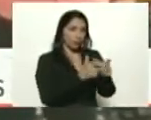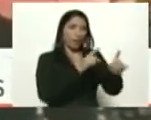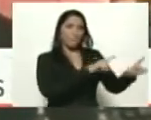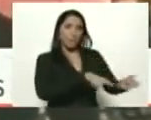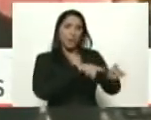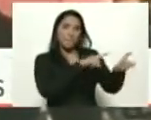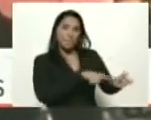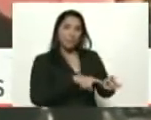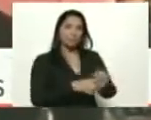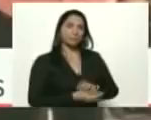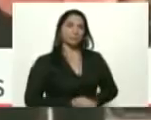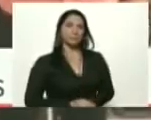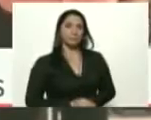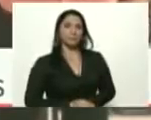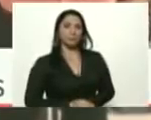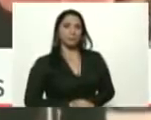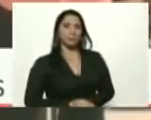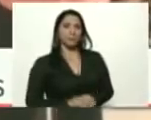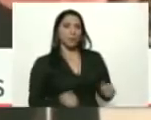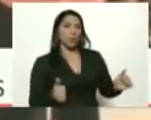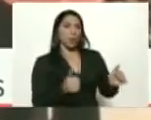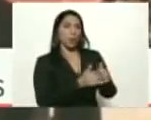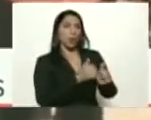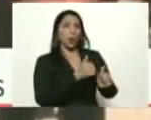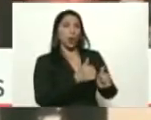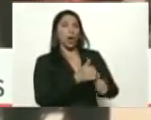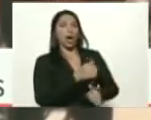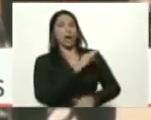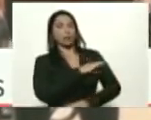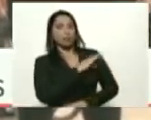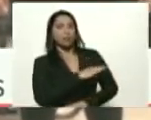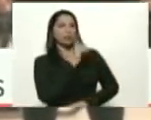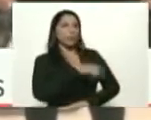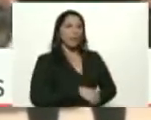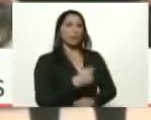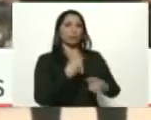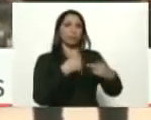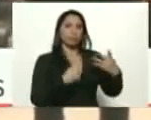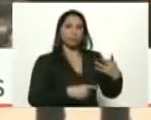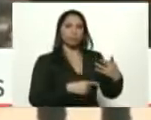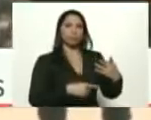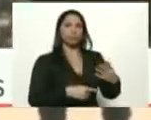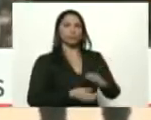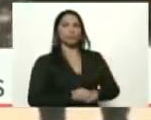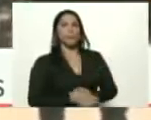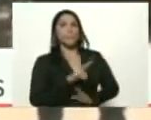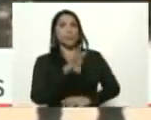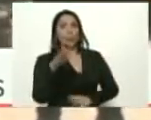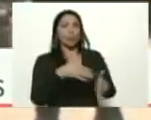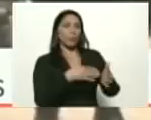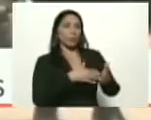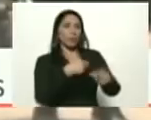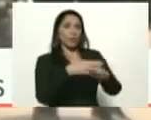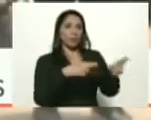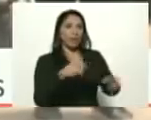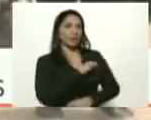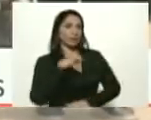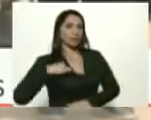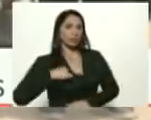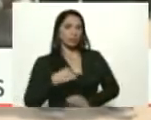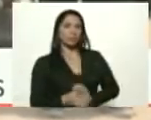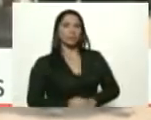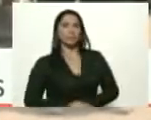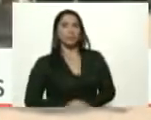campesinos conuqueros, con las asociaciones Agrosur y Gobernación, 24.000 hectáreas, y los privados, que